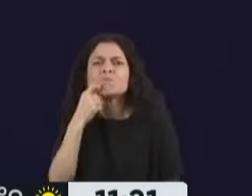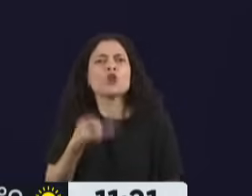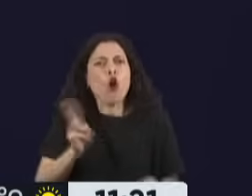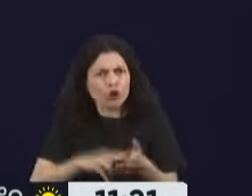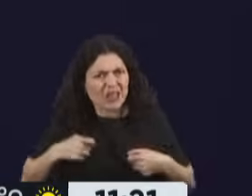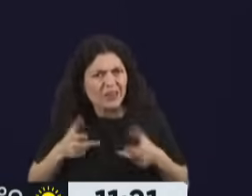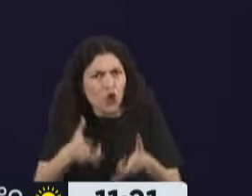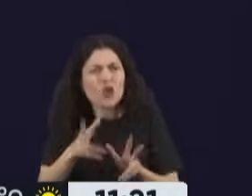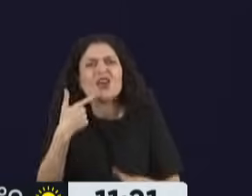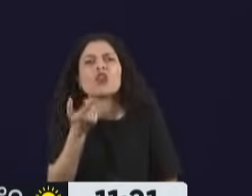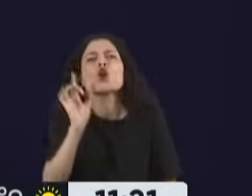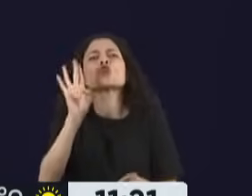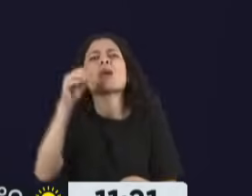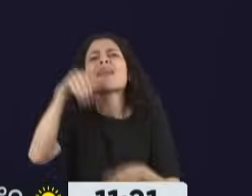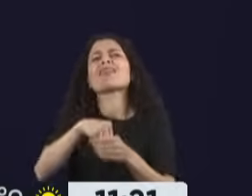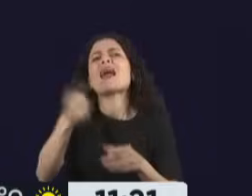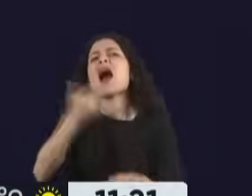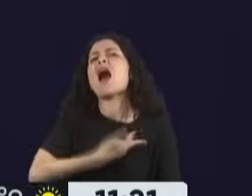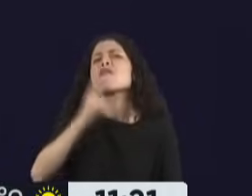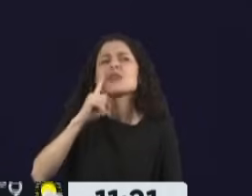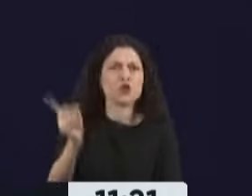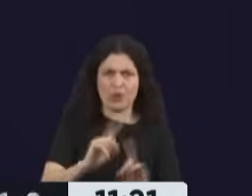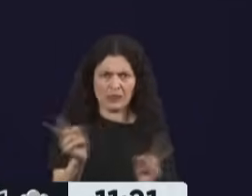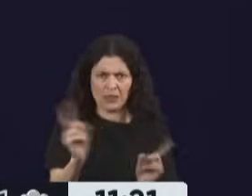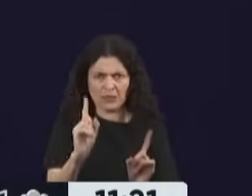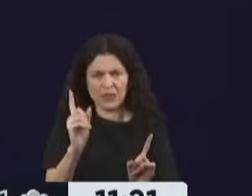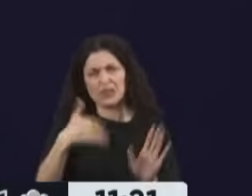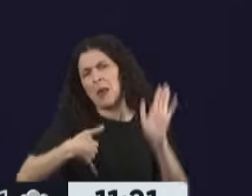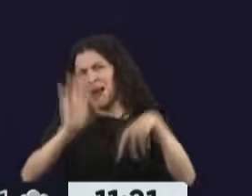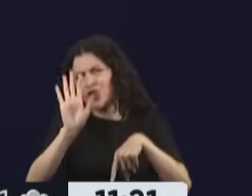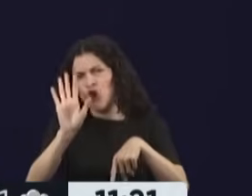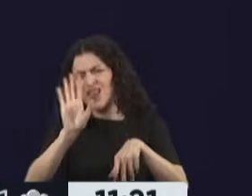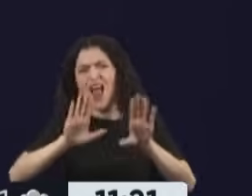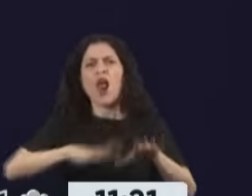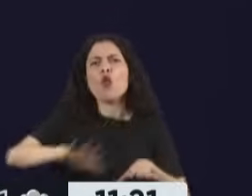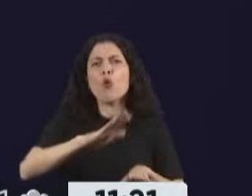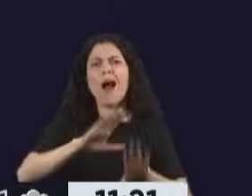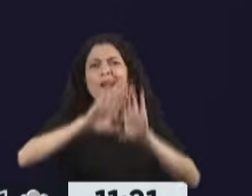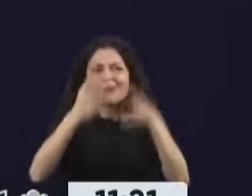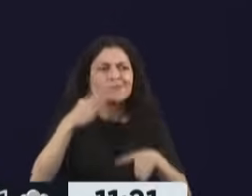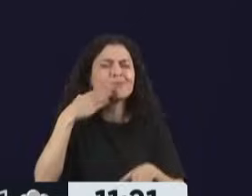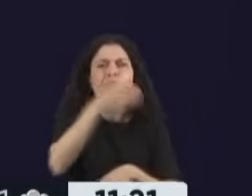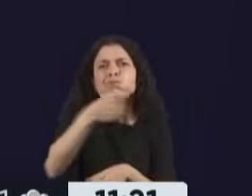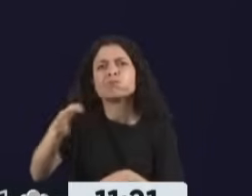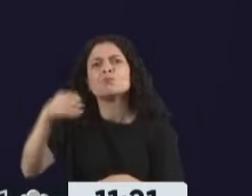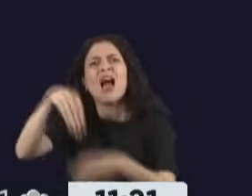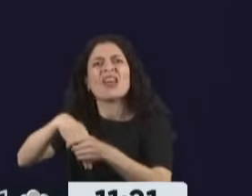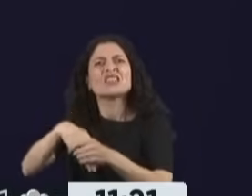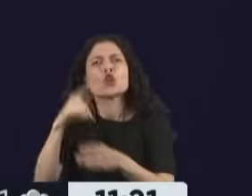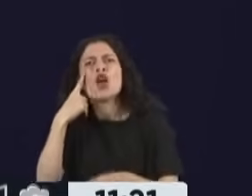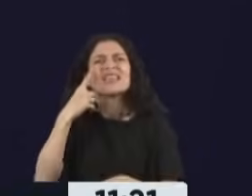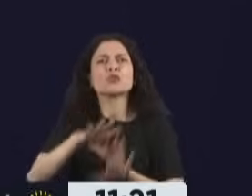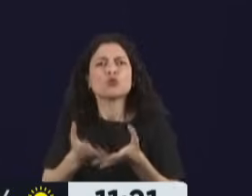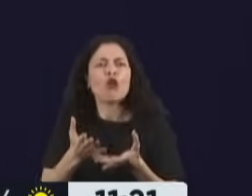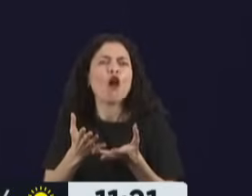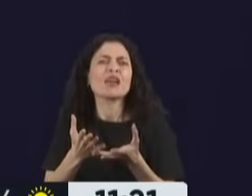que pase en la AFI, es algo que pasa en general en todos los lugares del gobierno, tanto en lugares, en